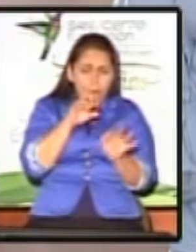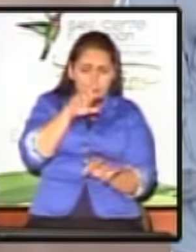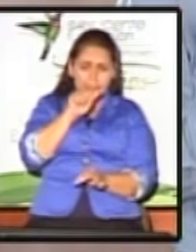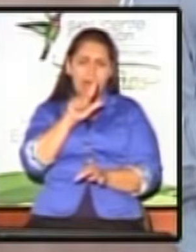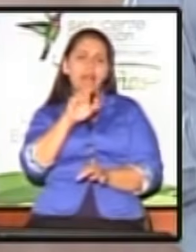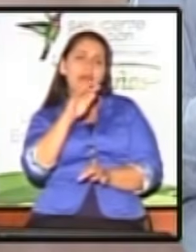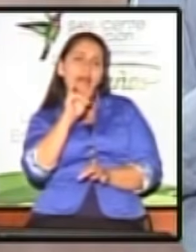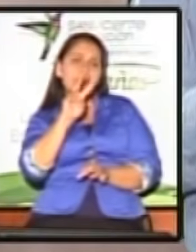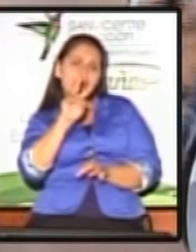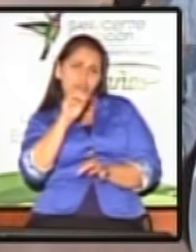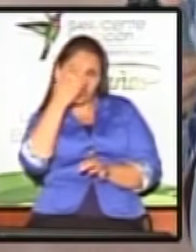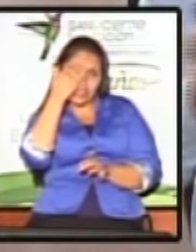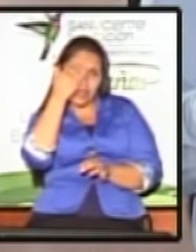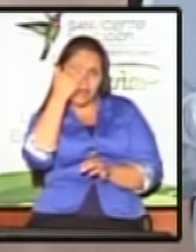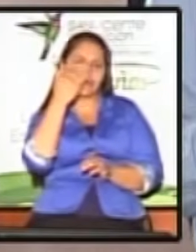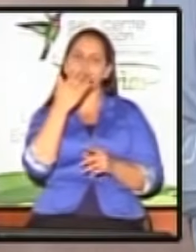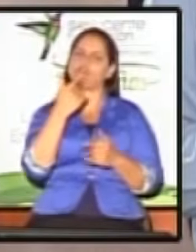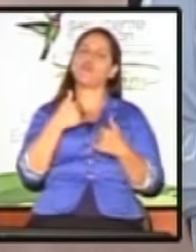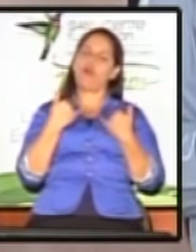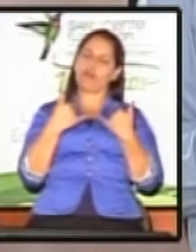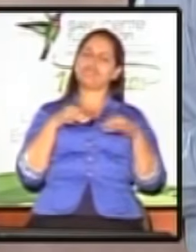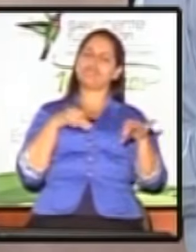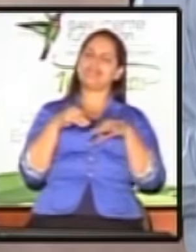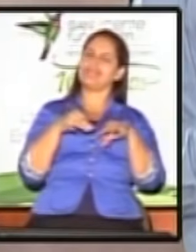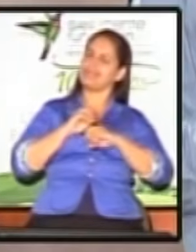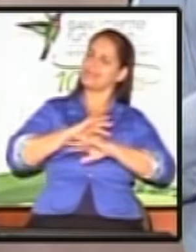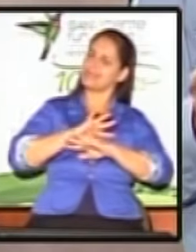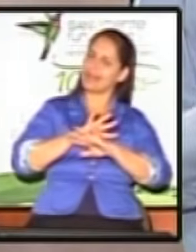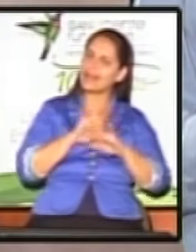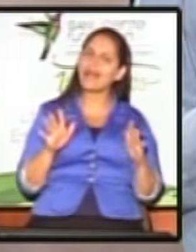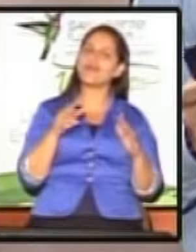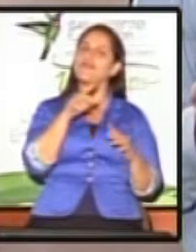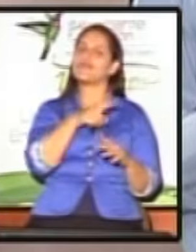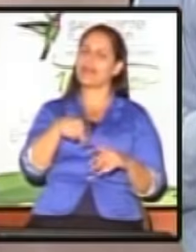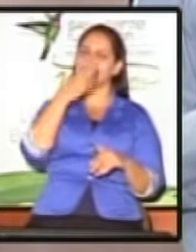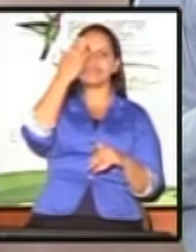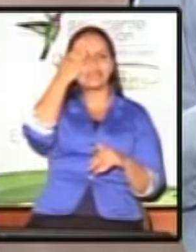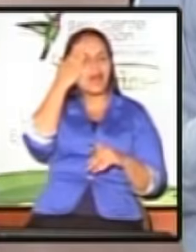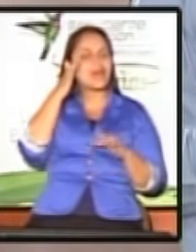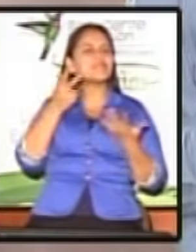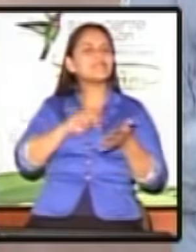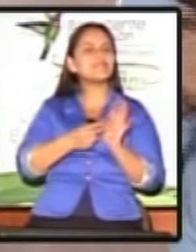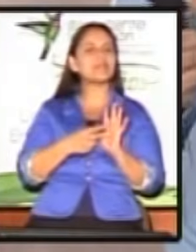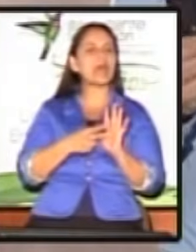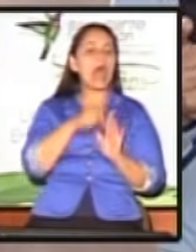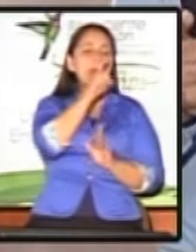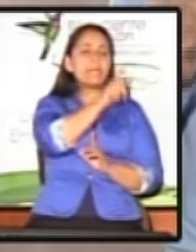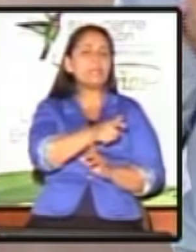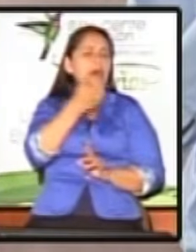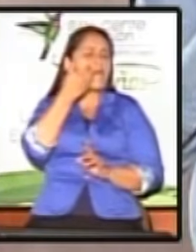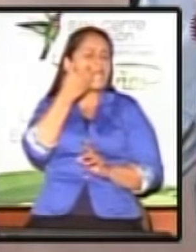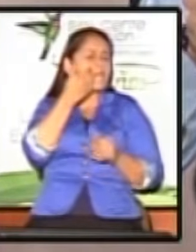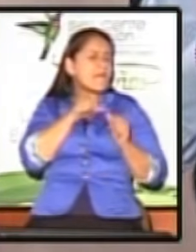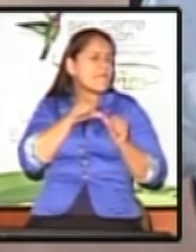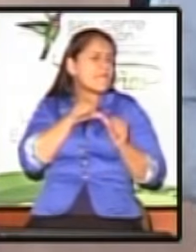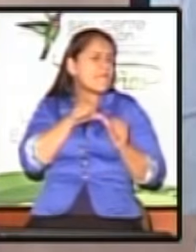más. Y los invito a un viaje donde vamos a conocer qué es cuidar a un paciente con enfermedad terminal, y